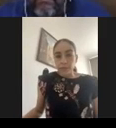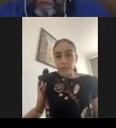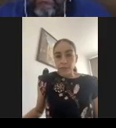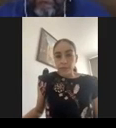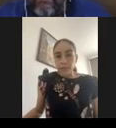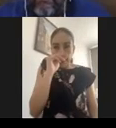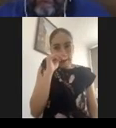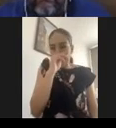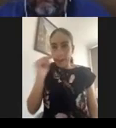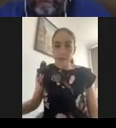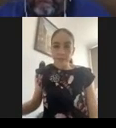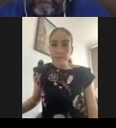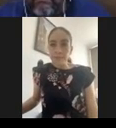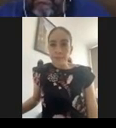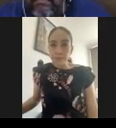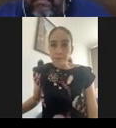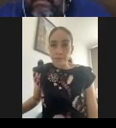sobre